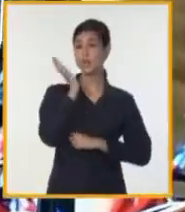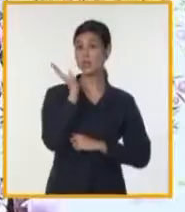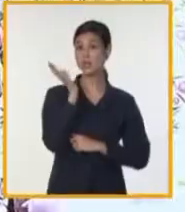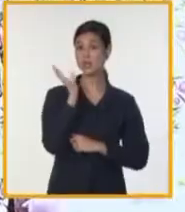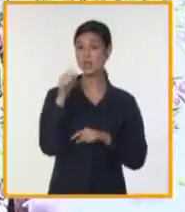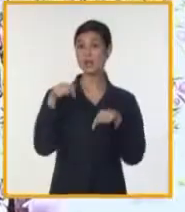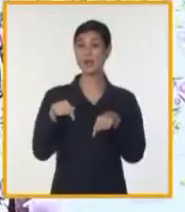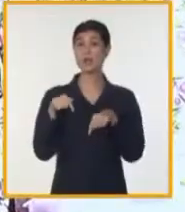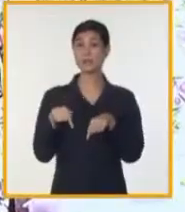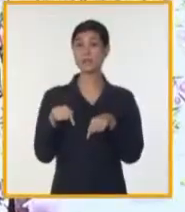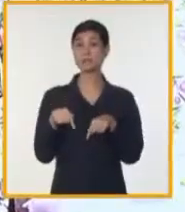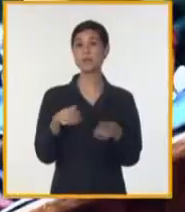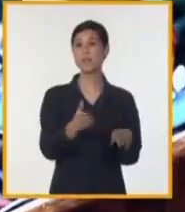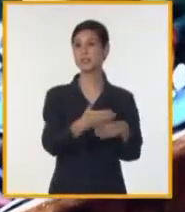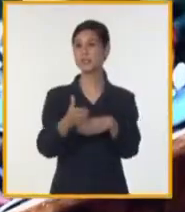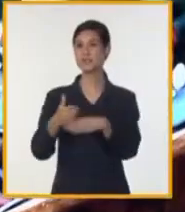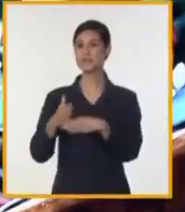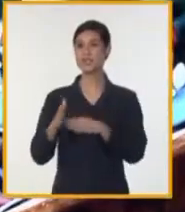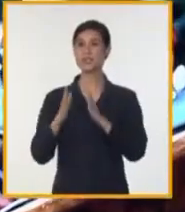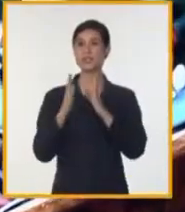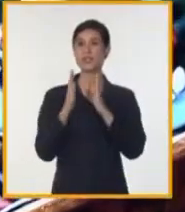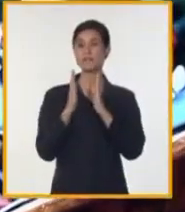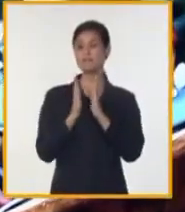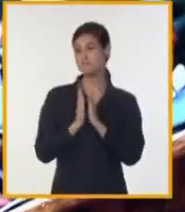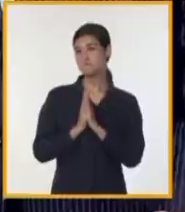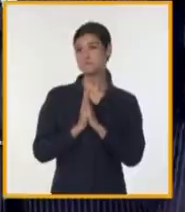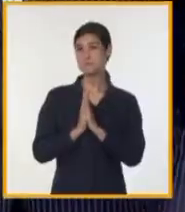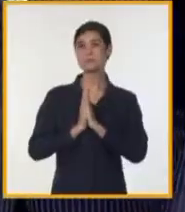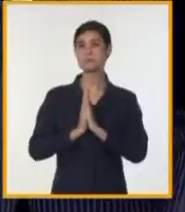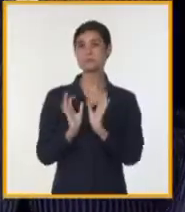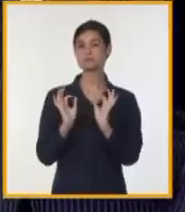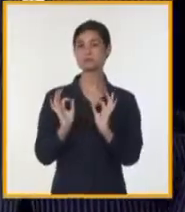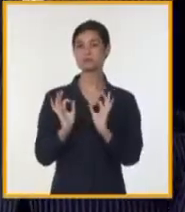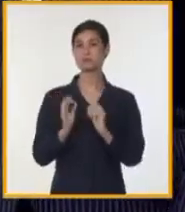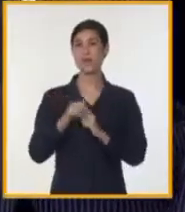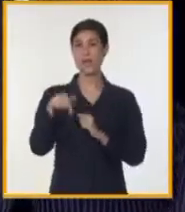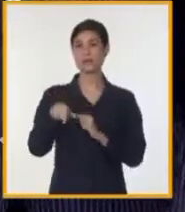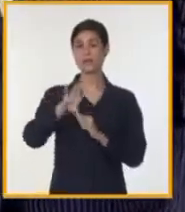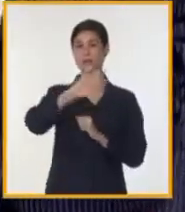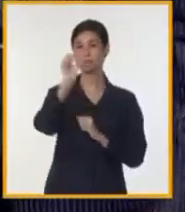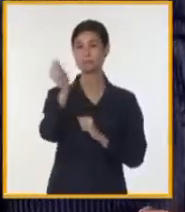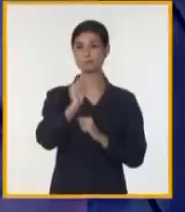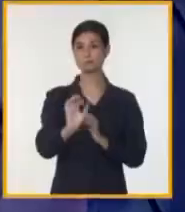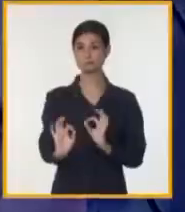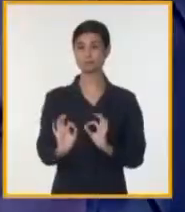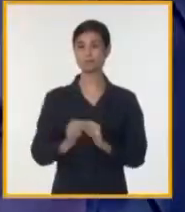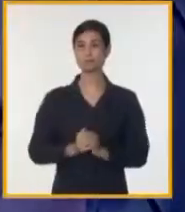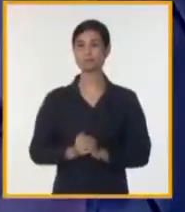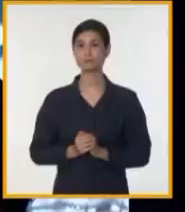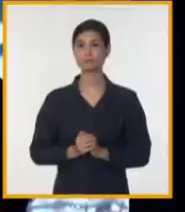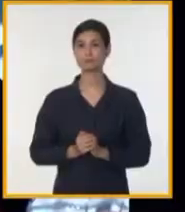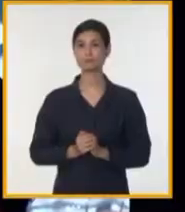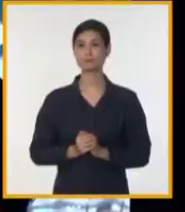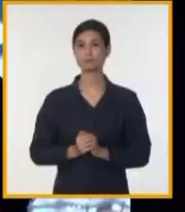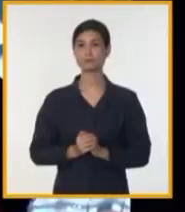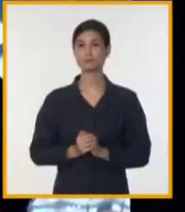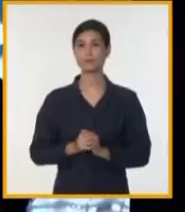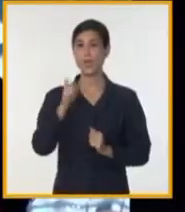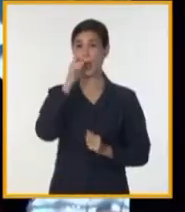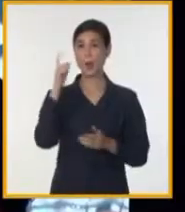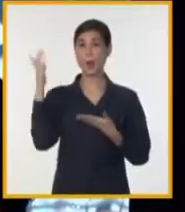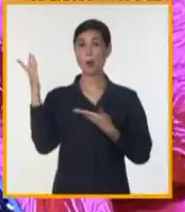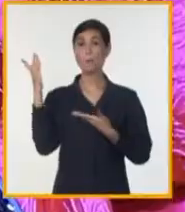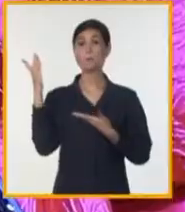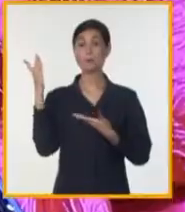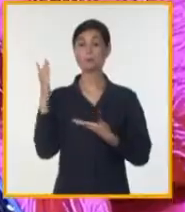diferentes religiones presentes en el país africano. Posteriormente, el presidente del Tribunal Supremo, Raymond Tshondo, tomó juramento